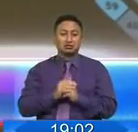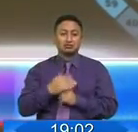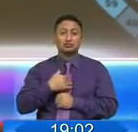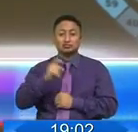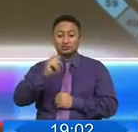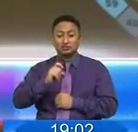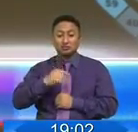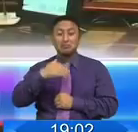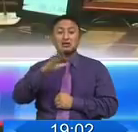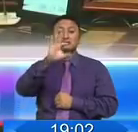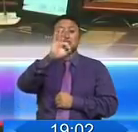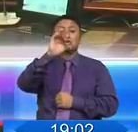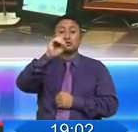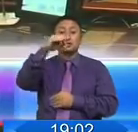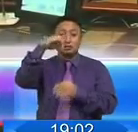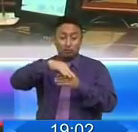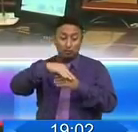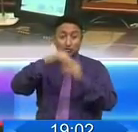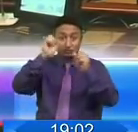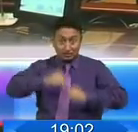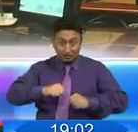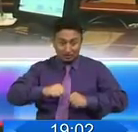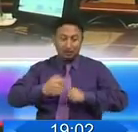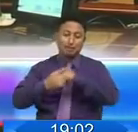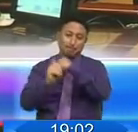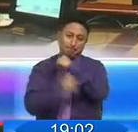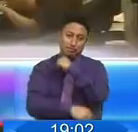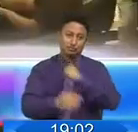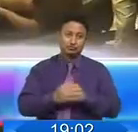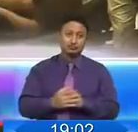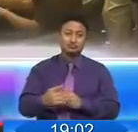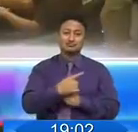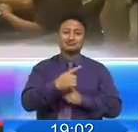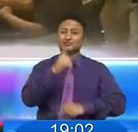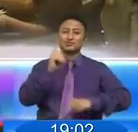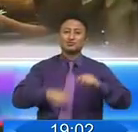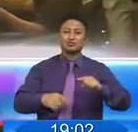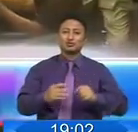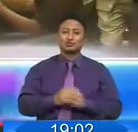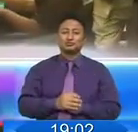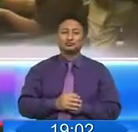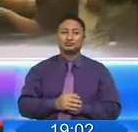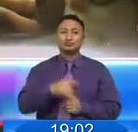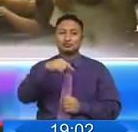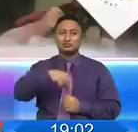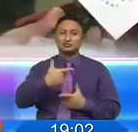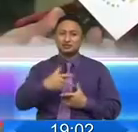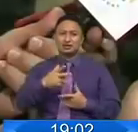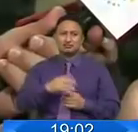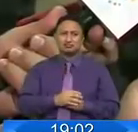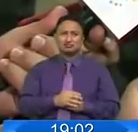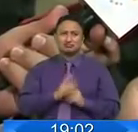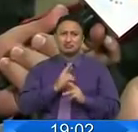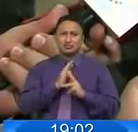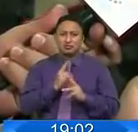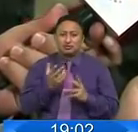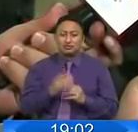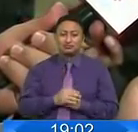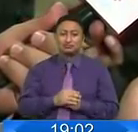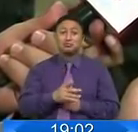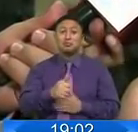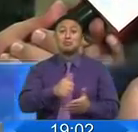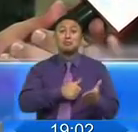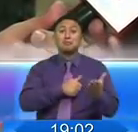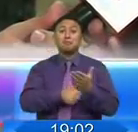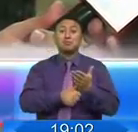necesarios más de 90 votos para la censura. Esta no se logró. Acá se generaban las reacciones. El ministro ha sido salvado